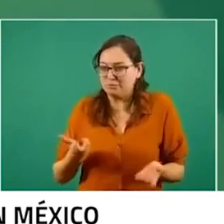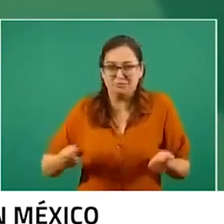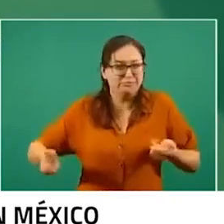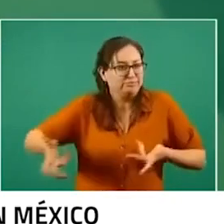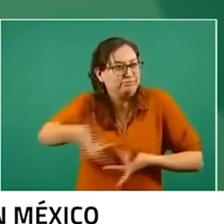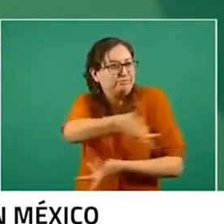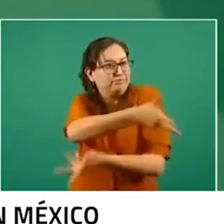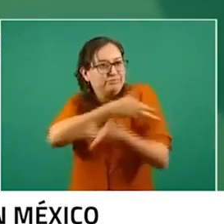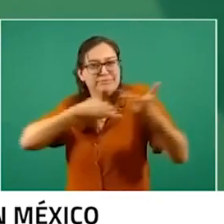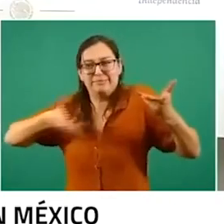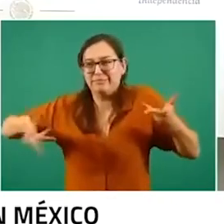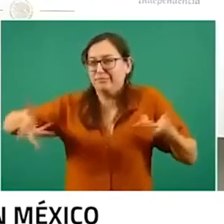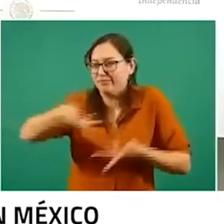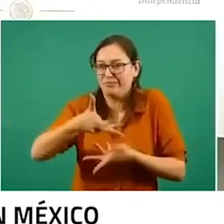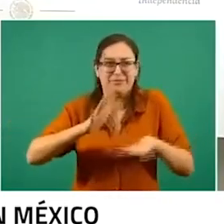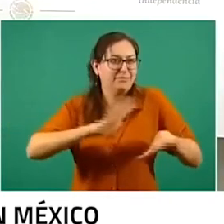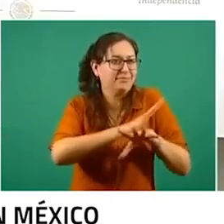mexicana.